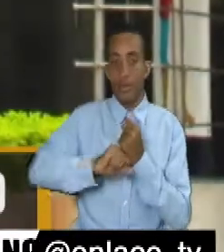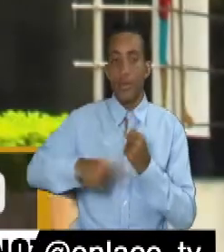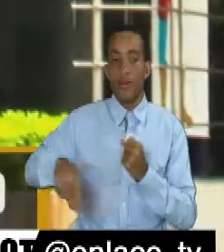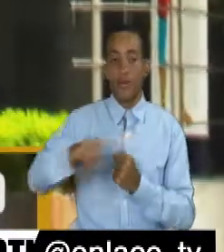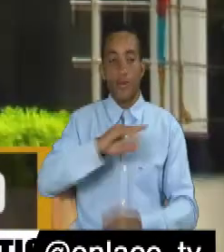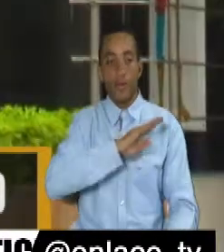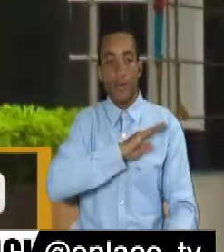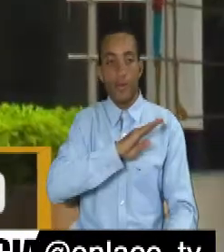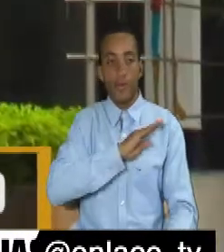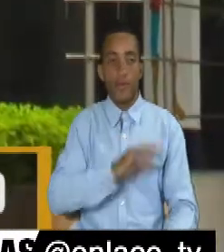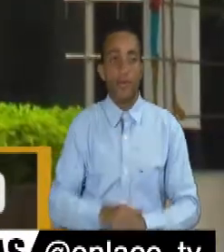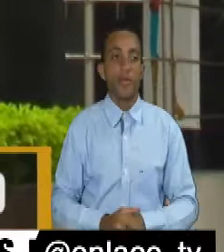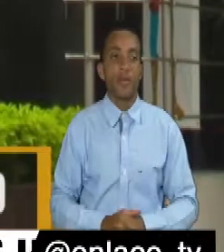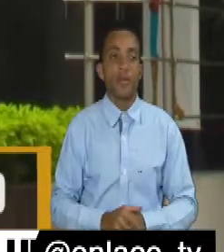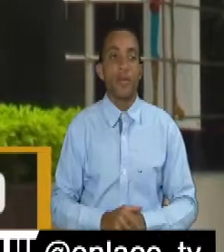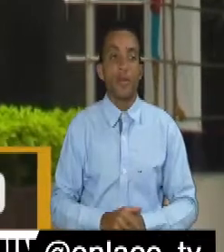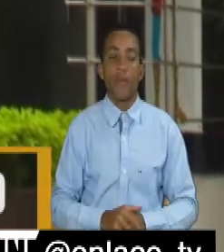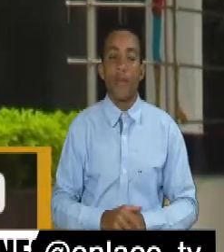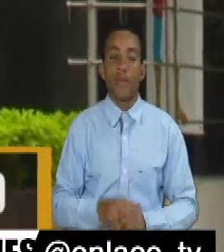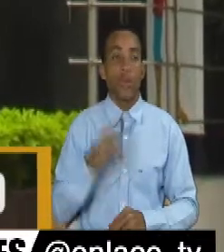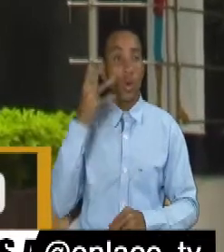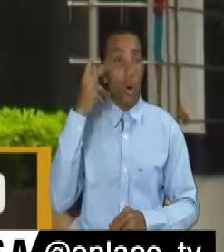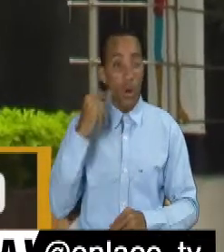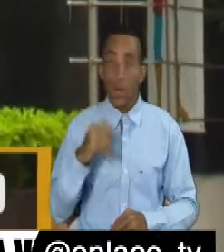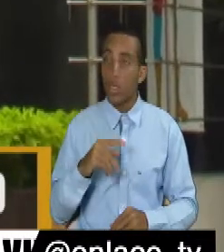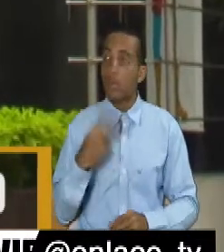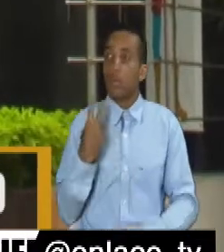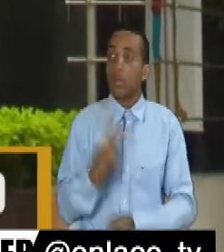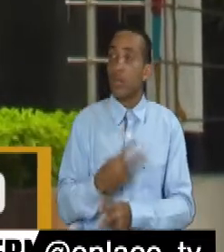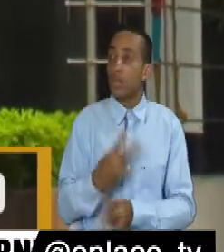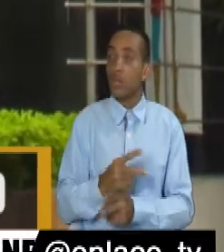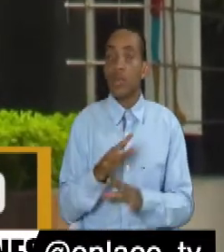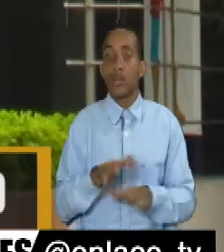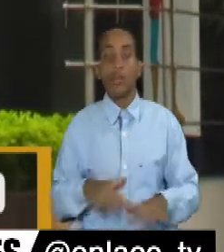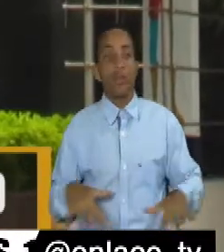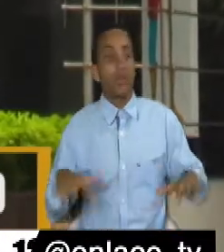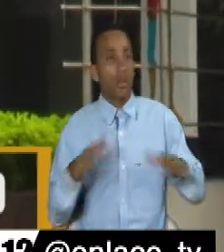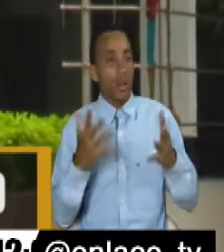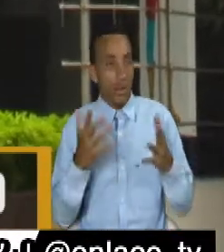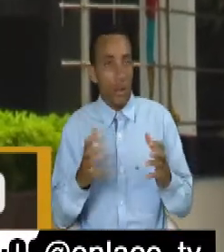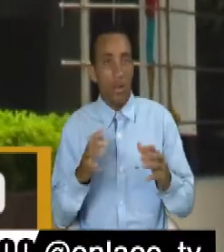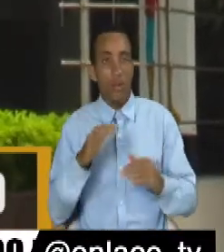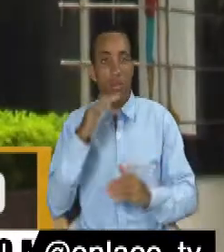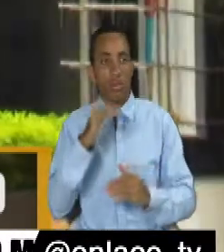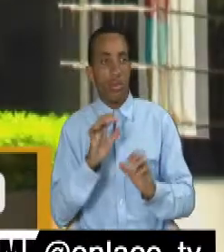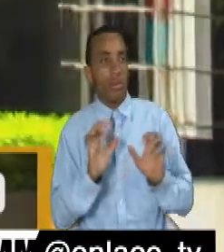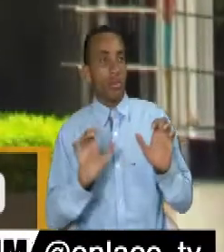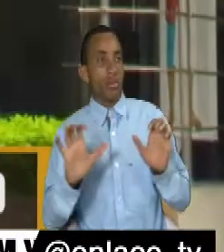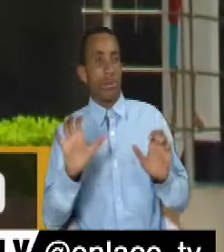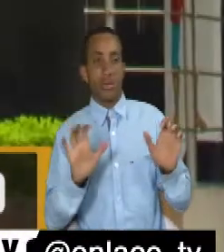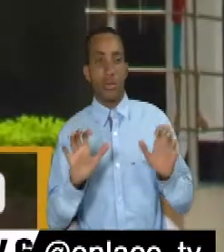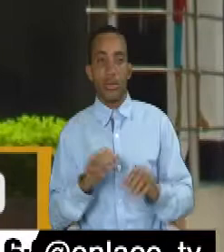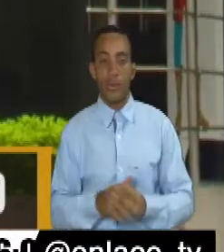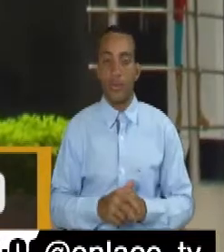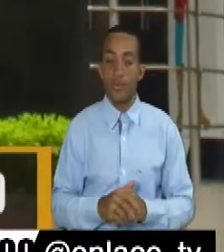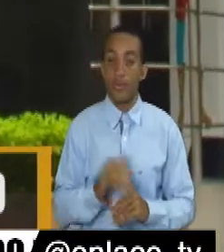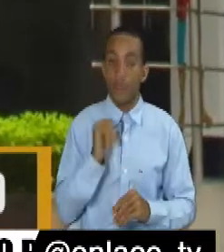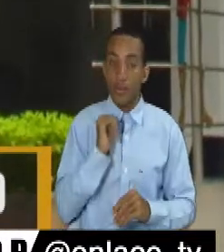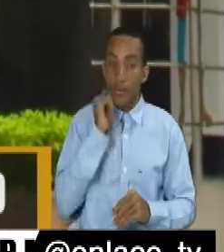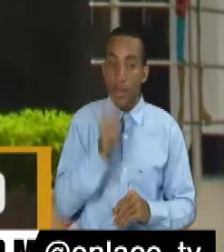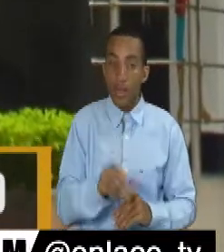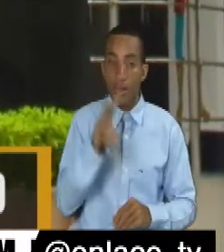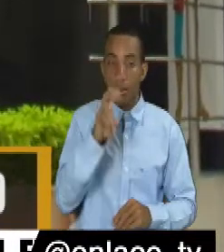Darío Echeverri. Inseguridad todos los días, y la verdad con esto queremos es contrarrestar todo lo que se viene presentando día a día. Mañana, 7 de la